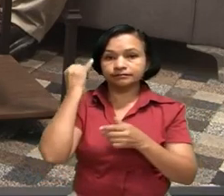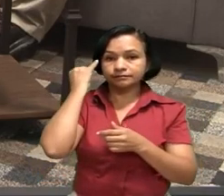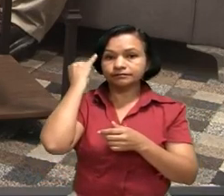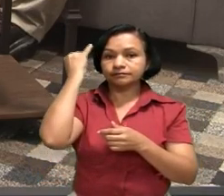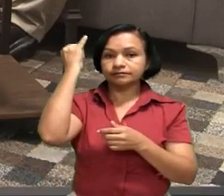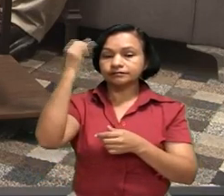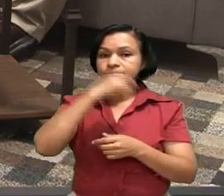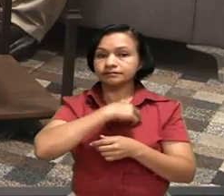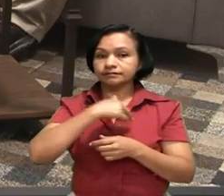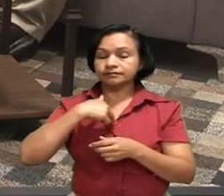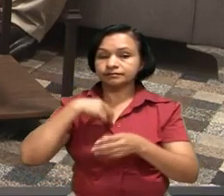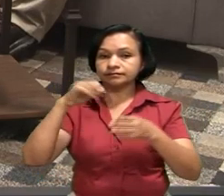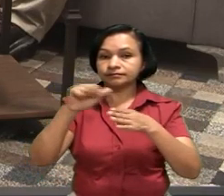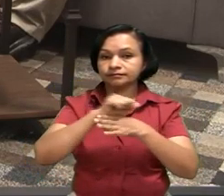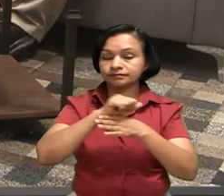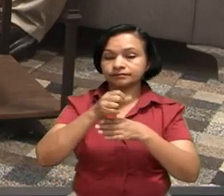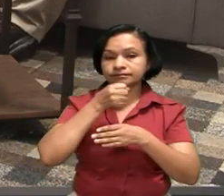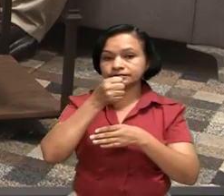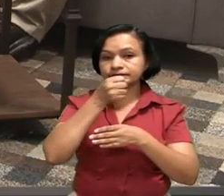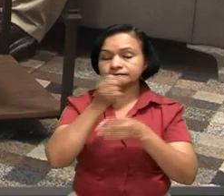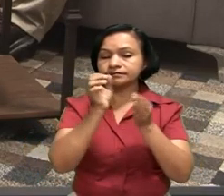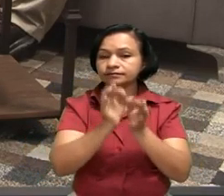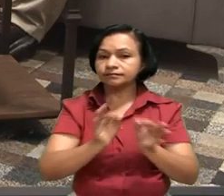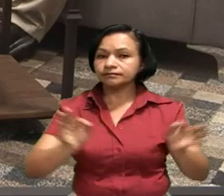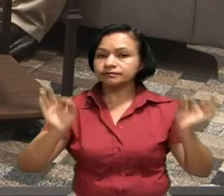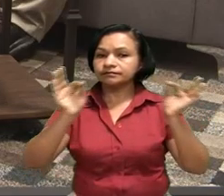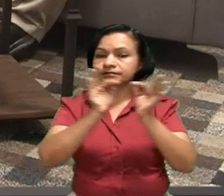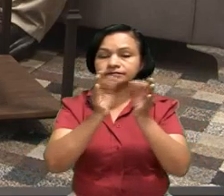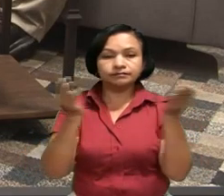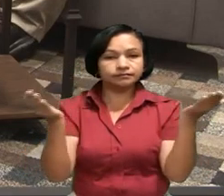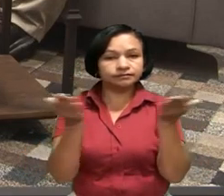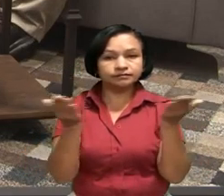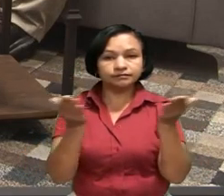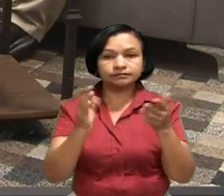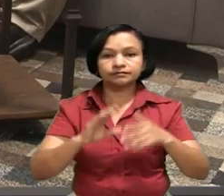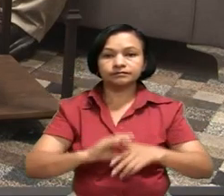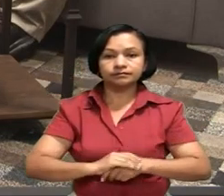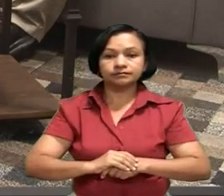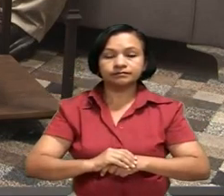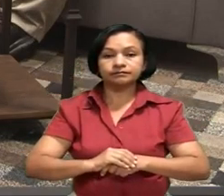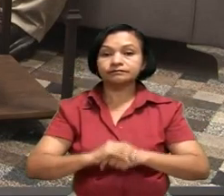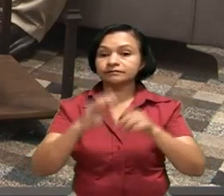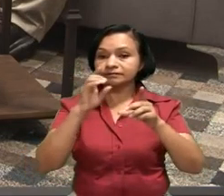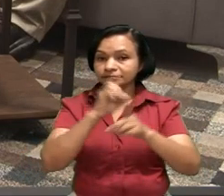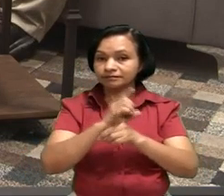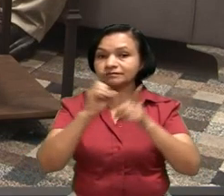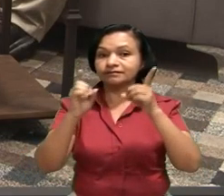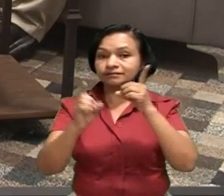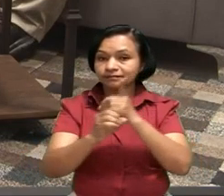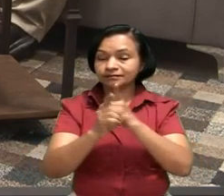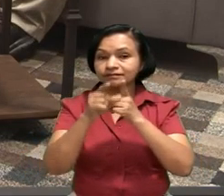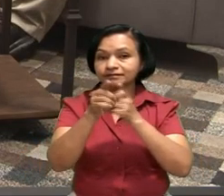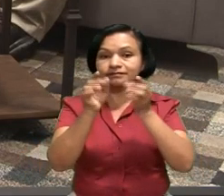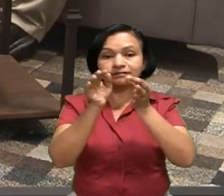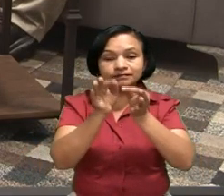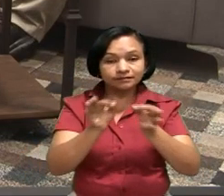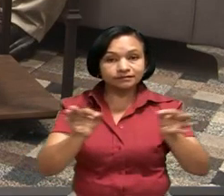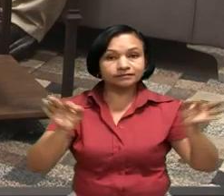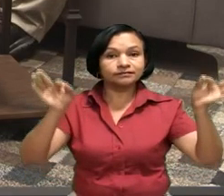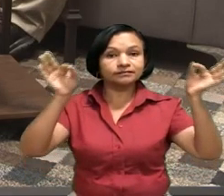de el ejercicio periodístico cuán importante bueno debería de ser importantísimo tengo